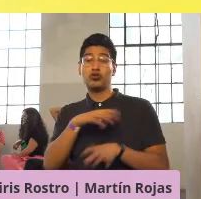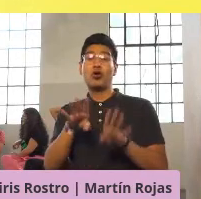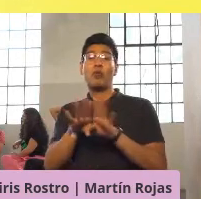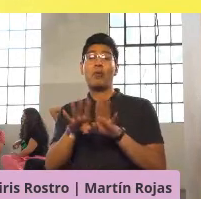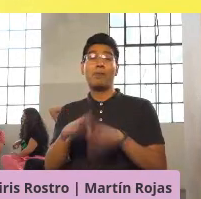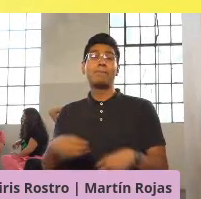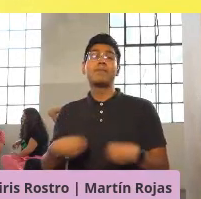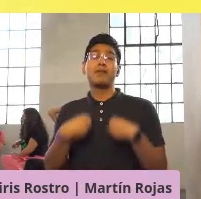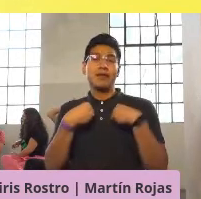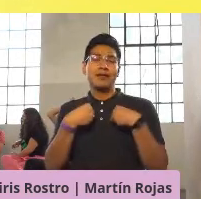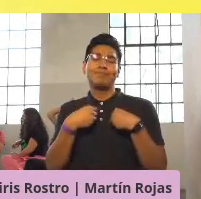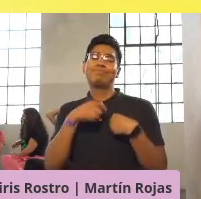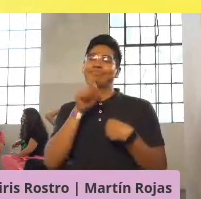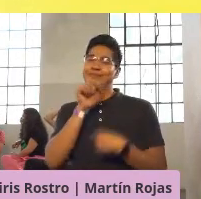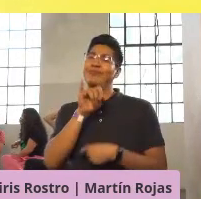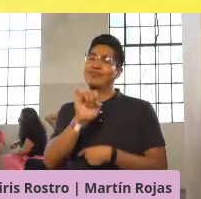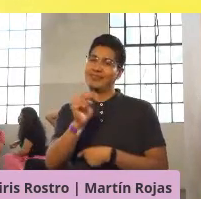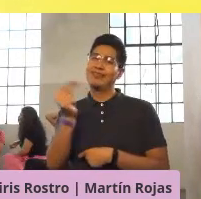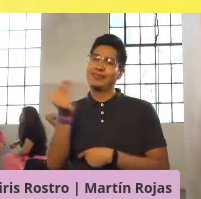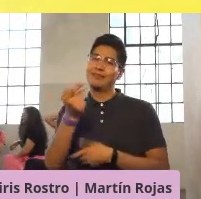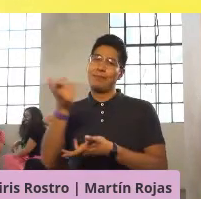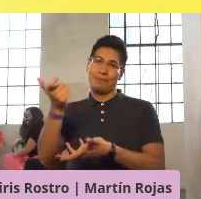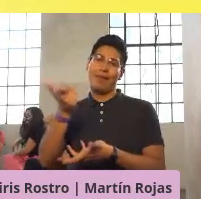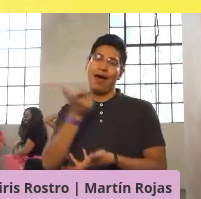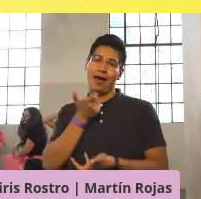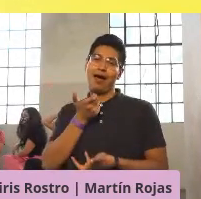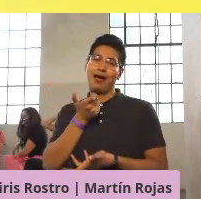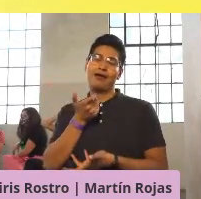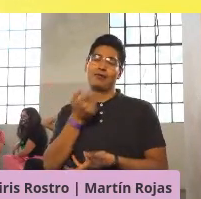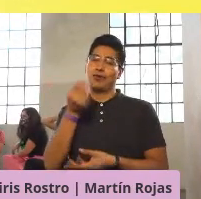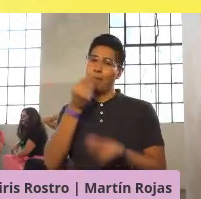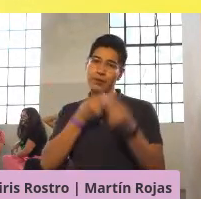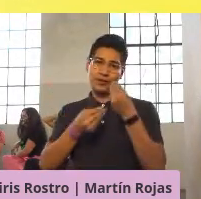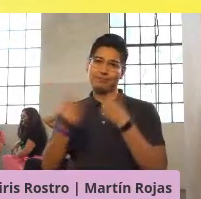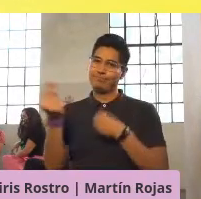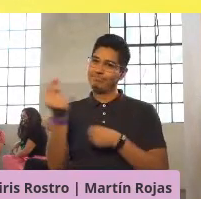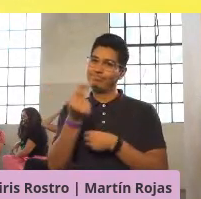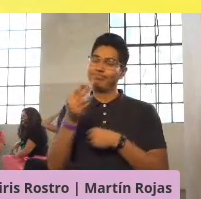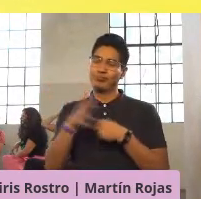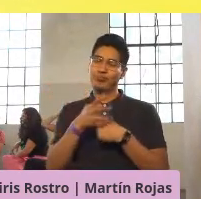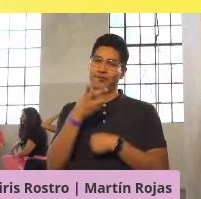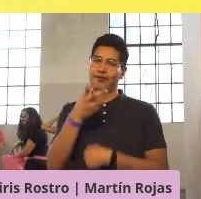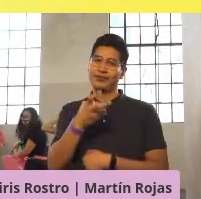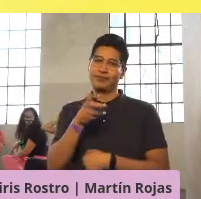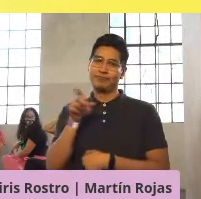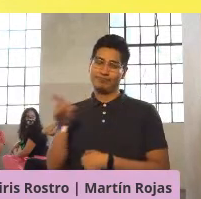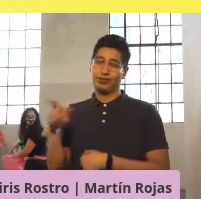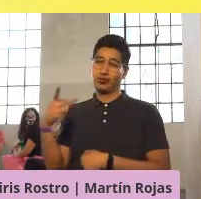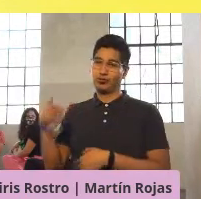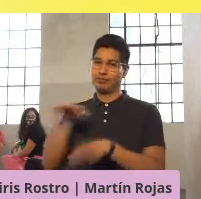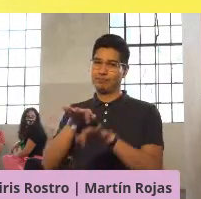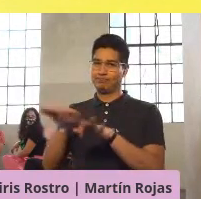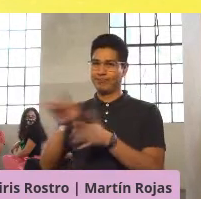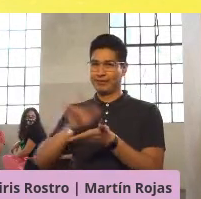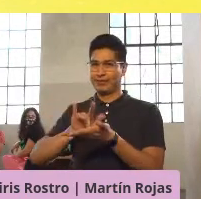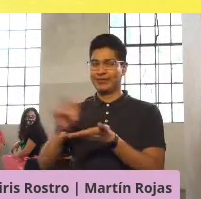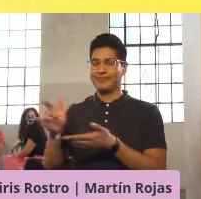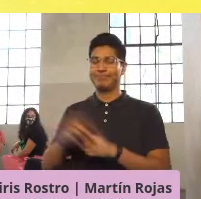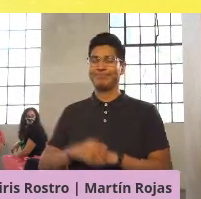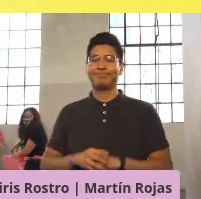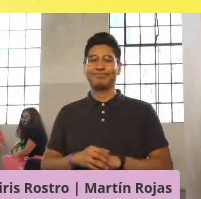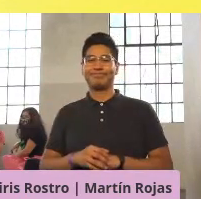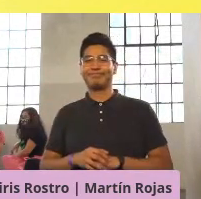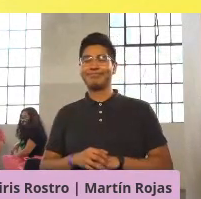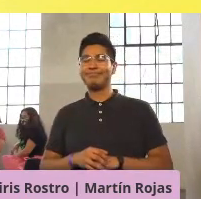Y de rabia, un poco sí, pero también necesitamos comida y cosas, entonces eso. Ay, yo sentí un gancho al